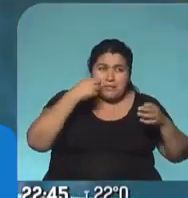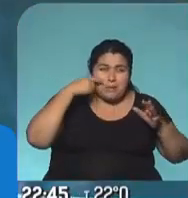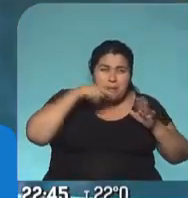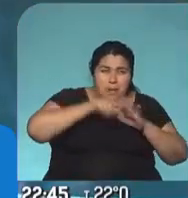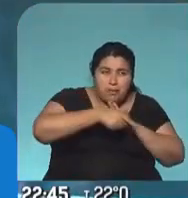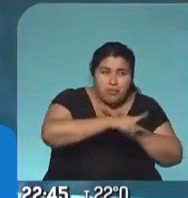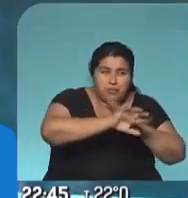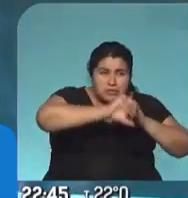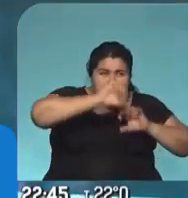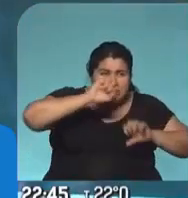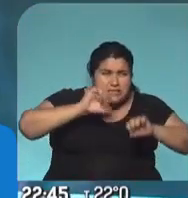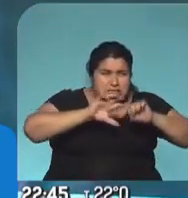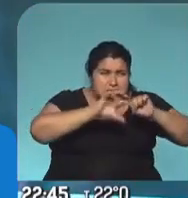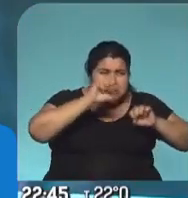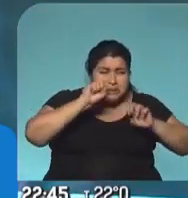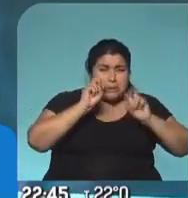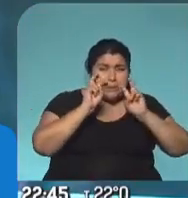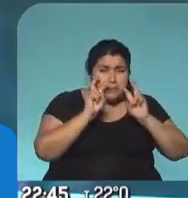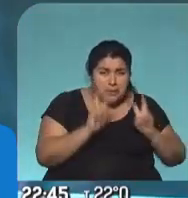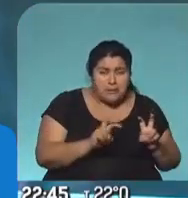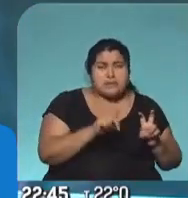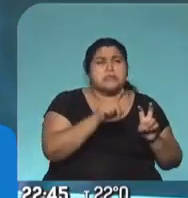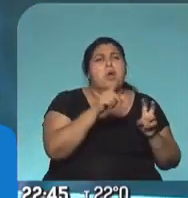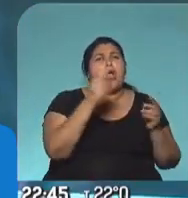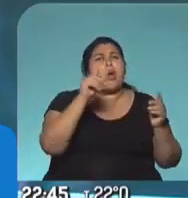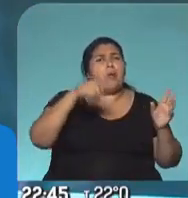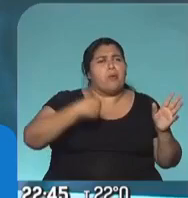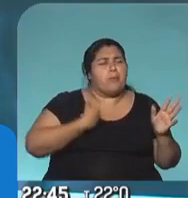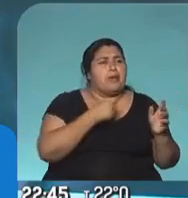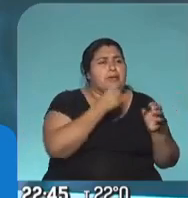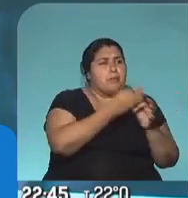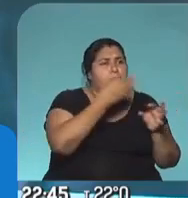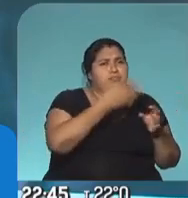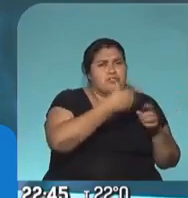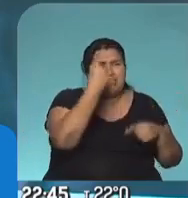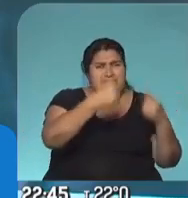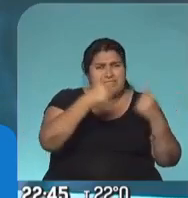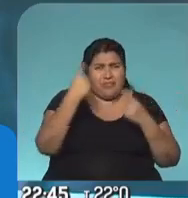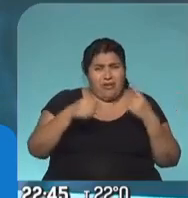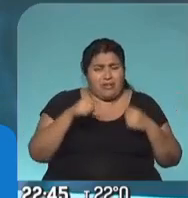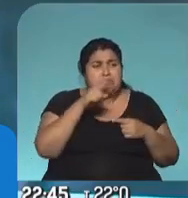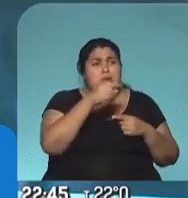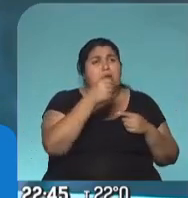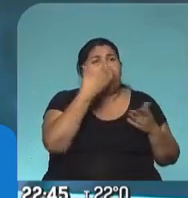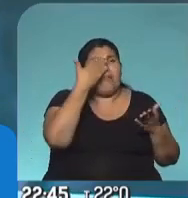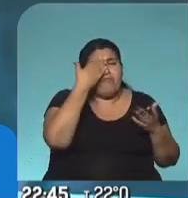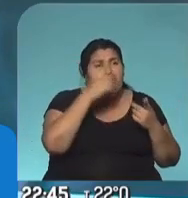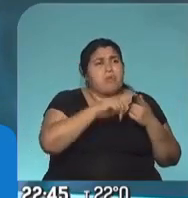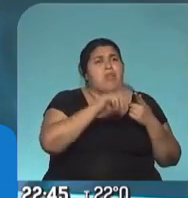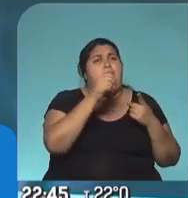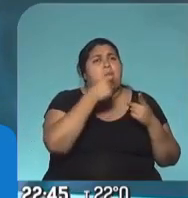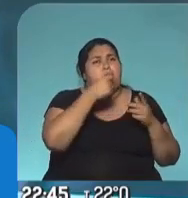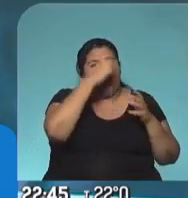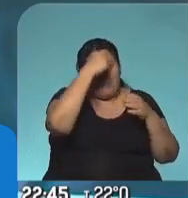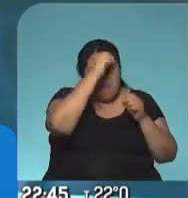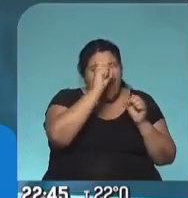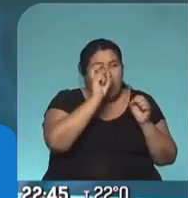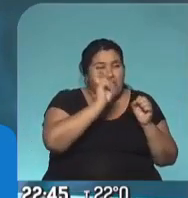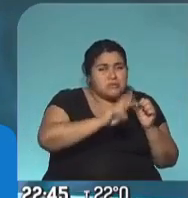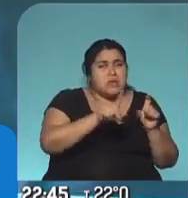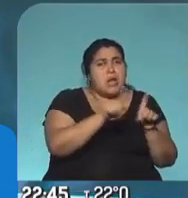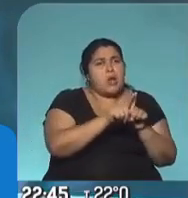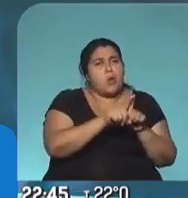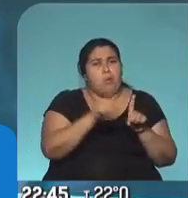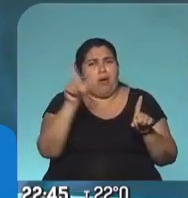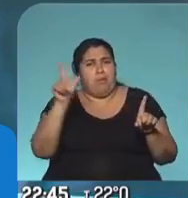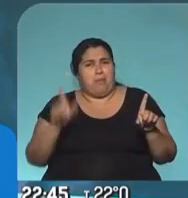las ocupaciones, los estatus, las enfermedades que enfrenta un trabajador de una mina, no, en Francia no es lo mismo que enfrenta